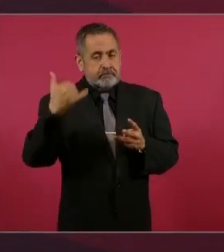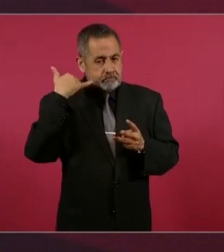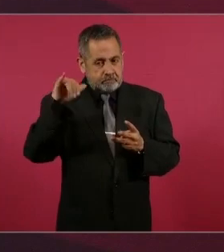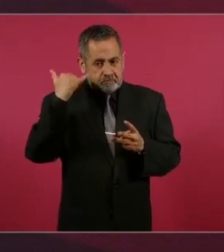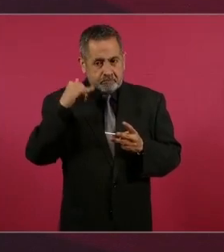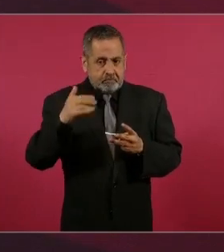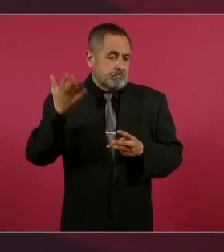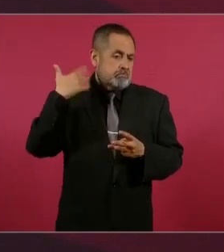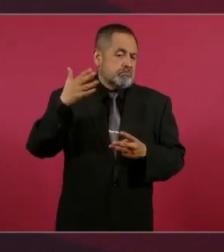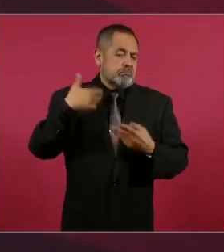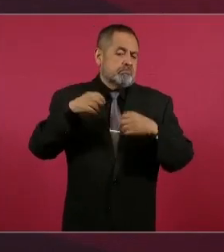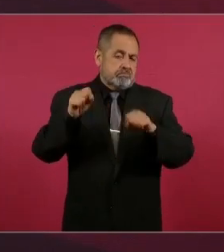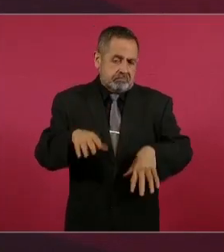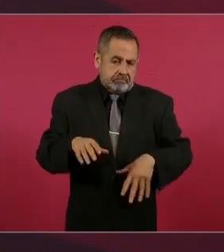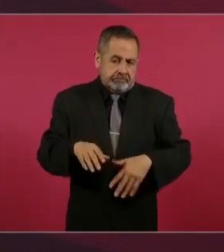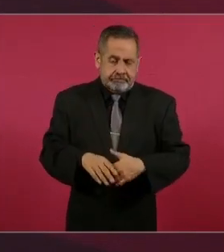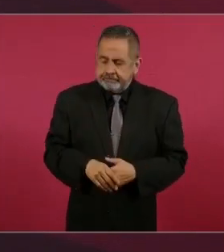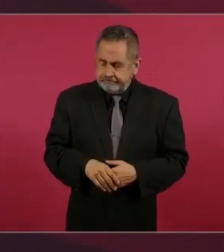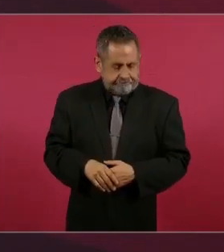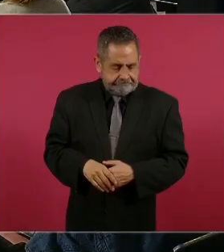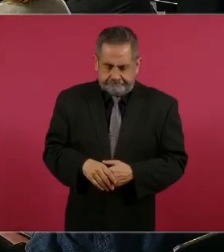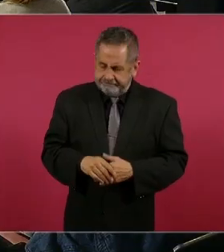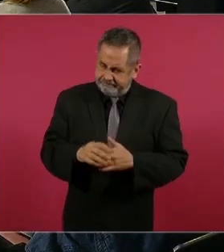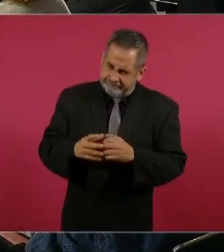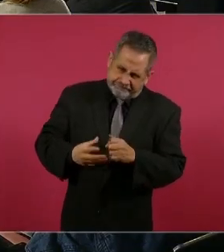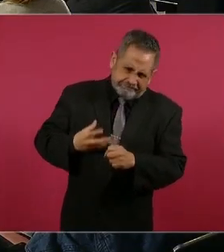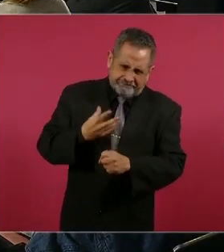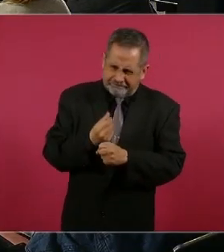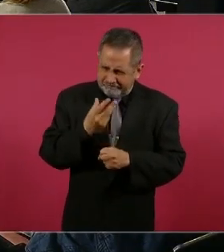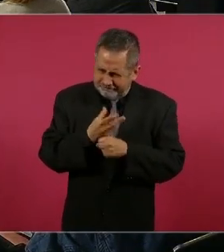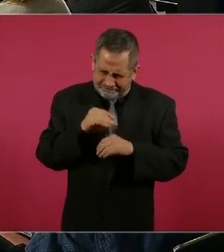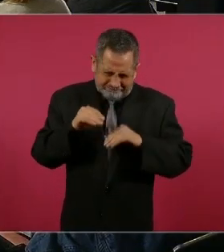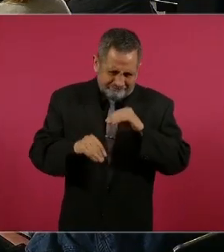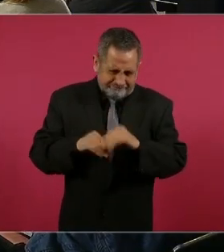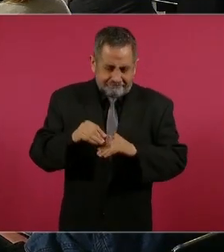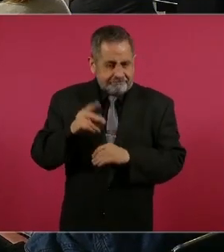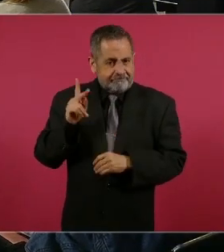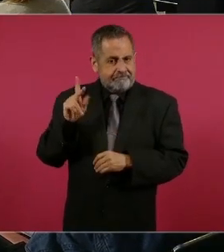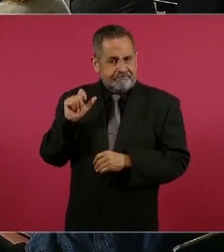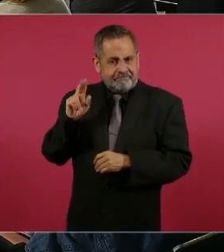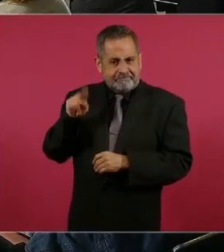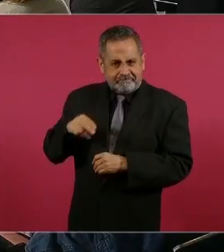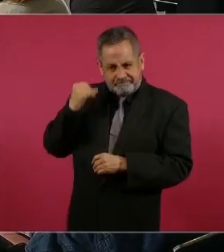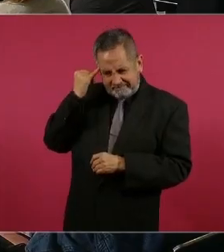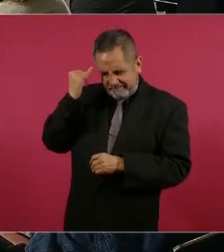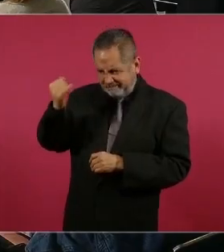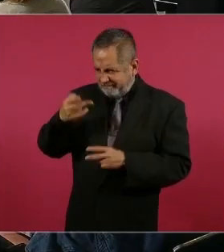Yucatán. Entonces, comenzamos desde el principio con este plan